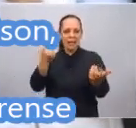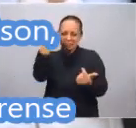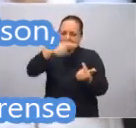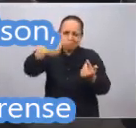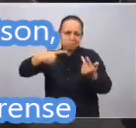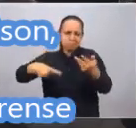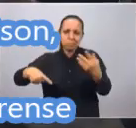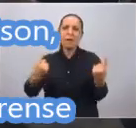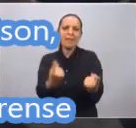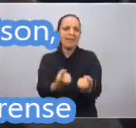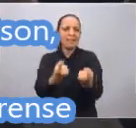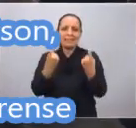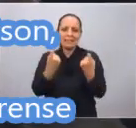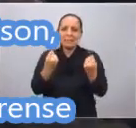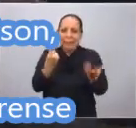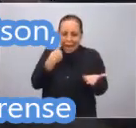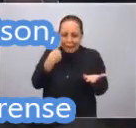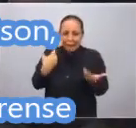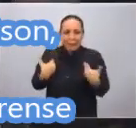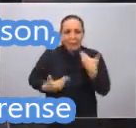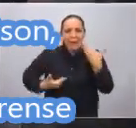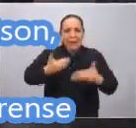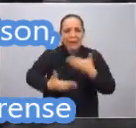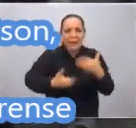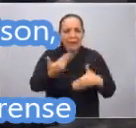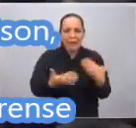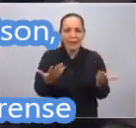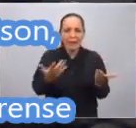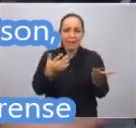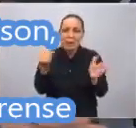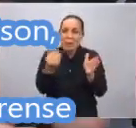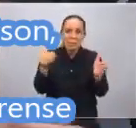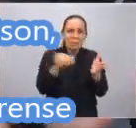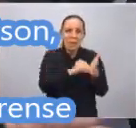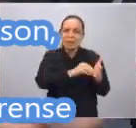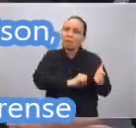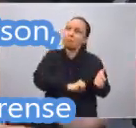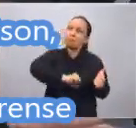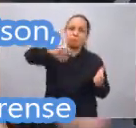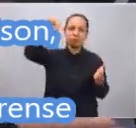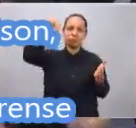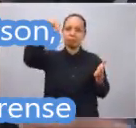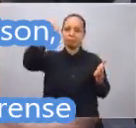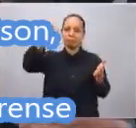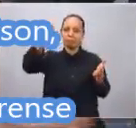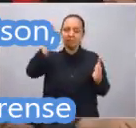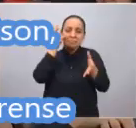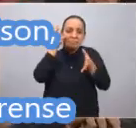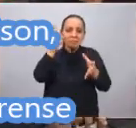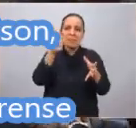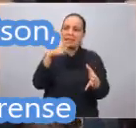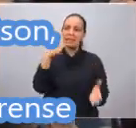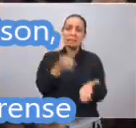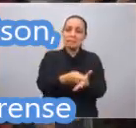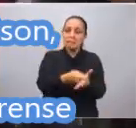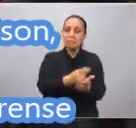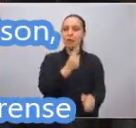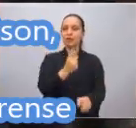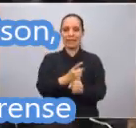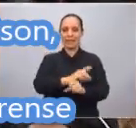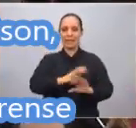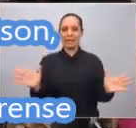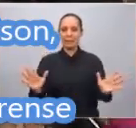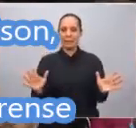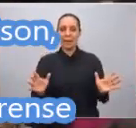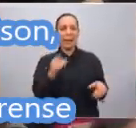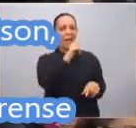que necesitan para vivir a precios disparatados, a precios impagables. Se avivó con